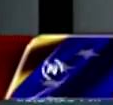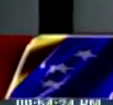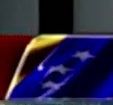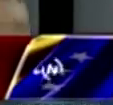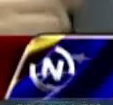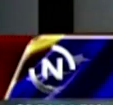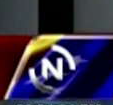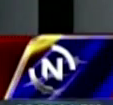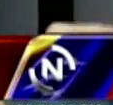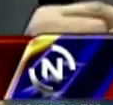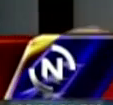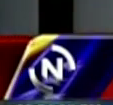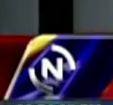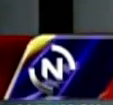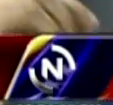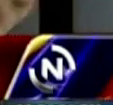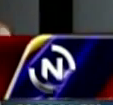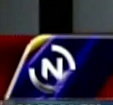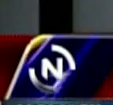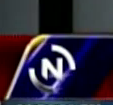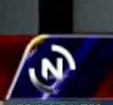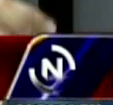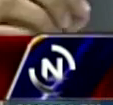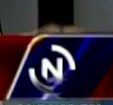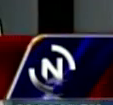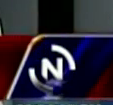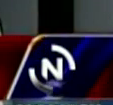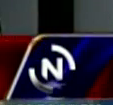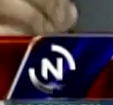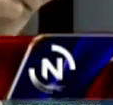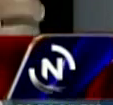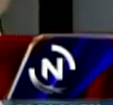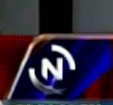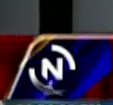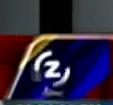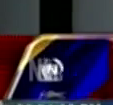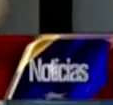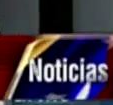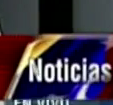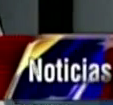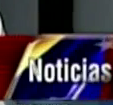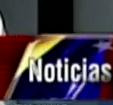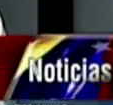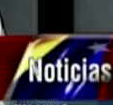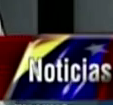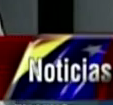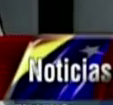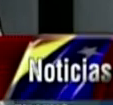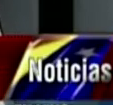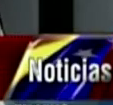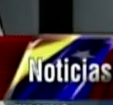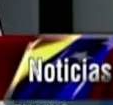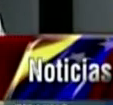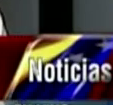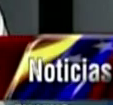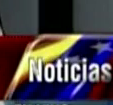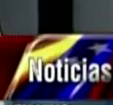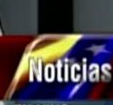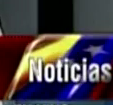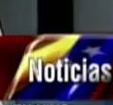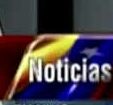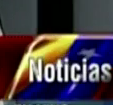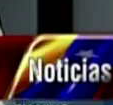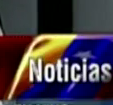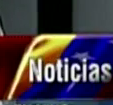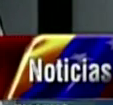volveremos a reunir con autoridades, investigadores, estudiantes y en este caso sumaremos a productores y eventualmente